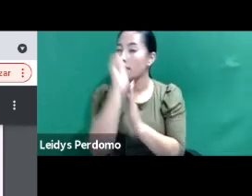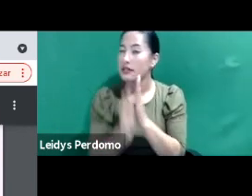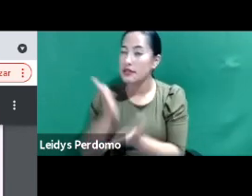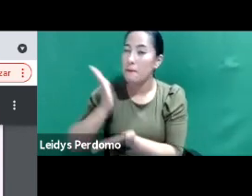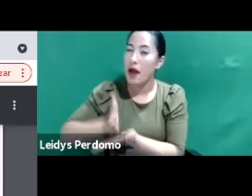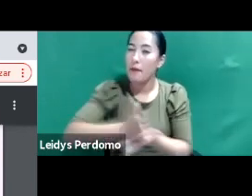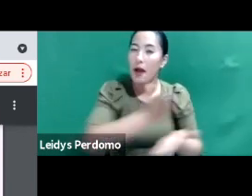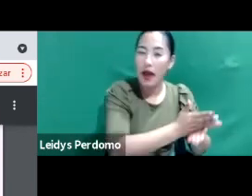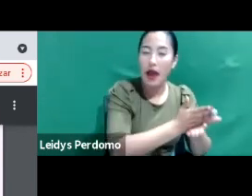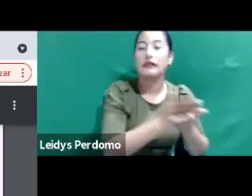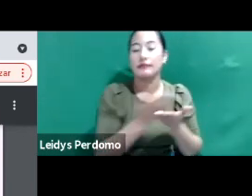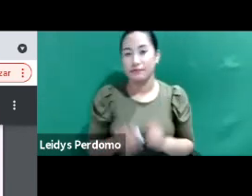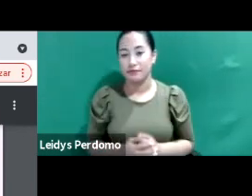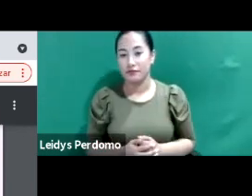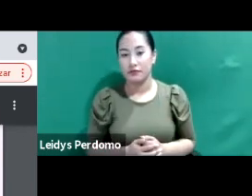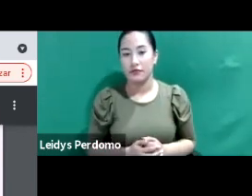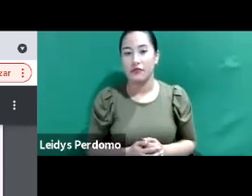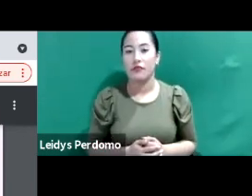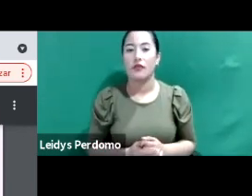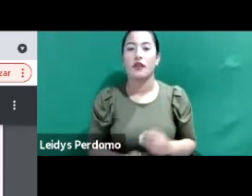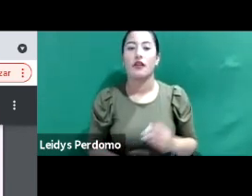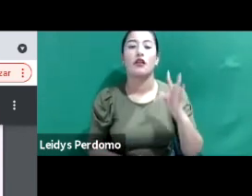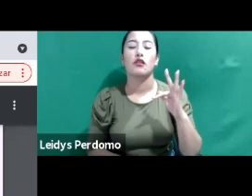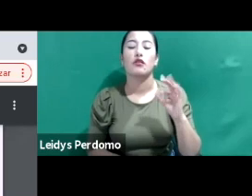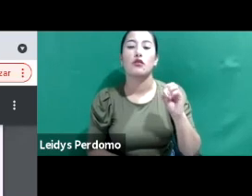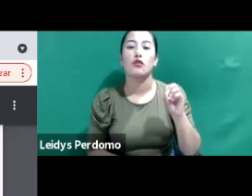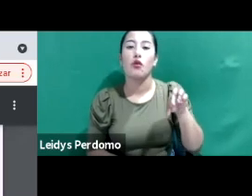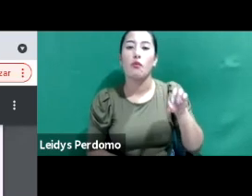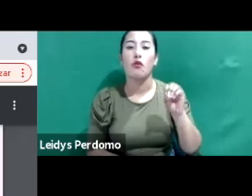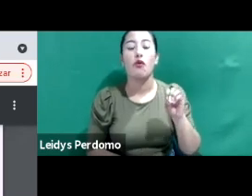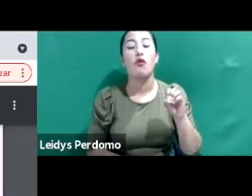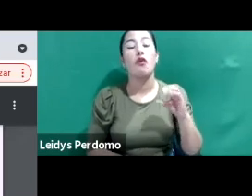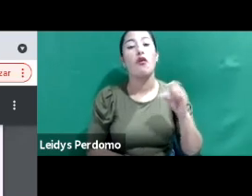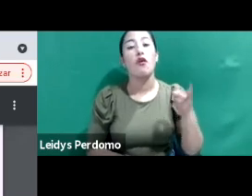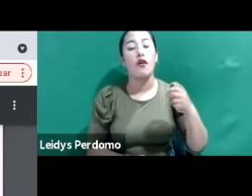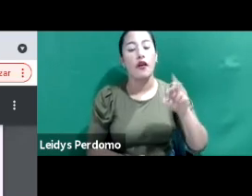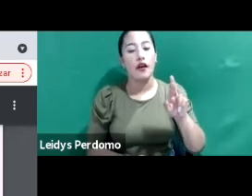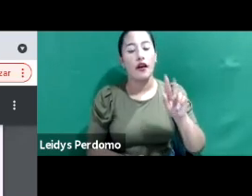medir. ¿Qué significa una topografía de comportamiento?